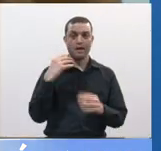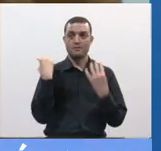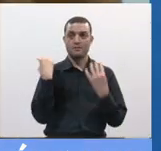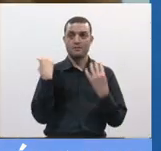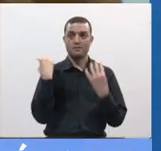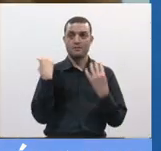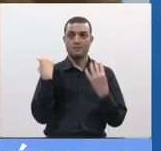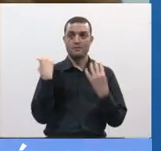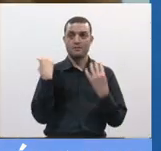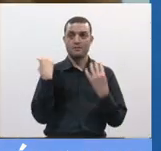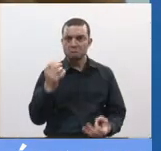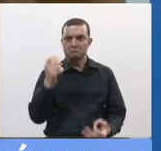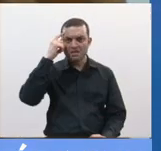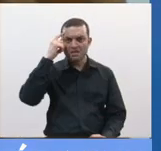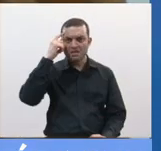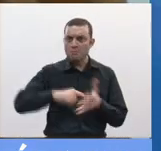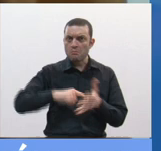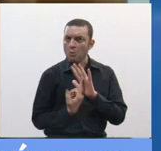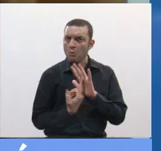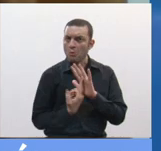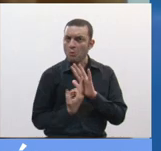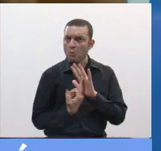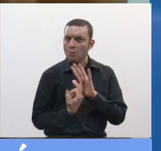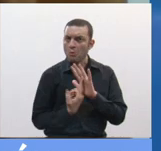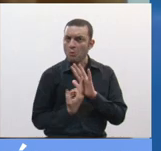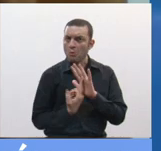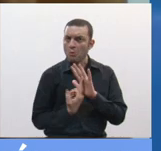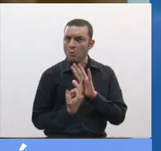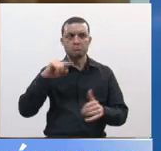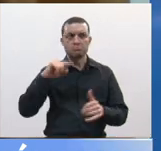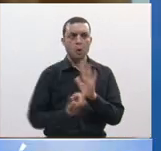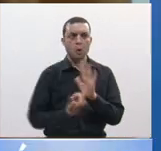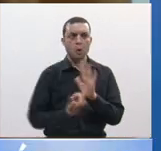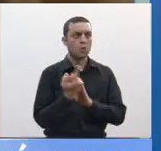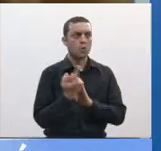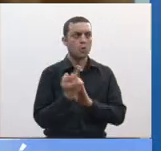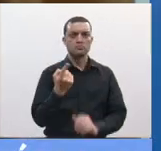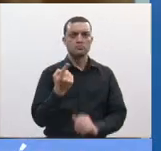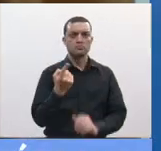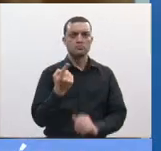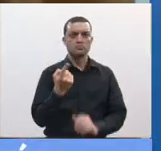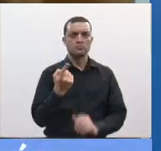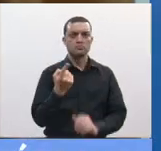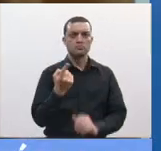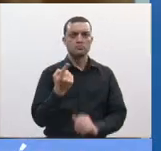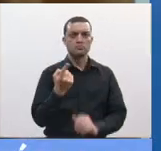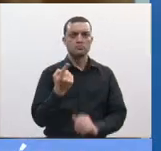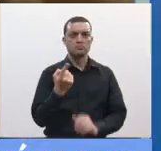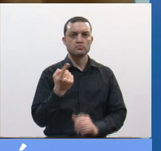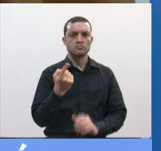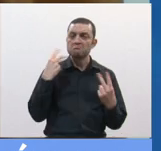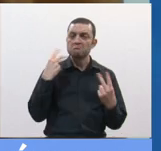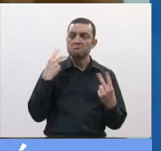La verdad es que estuvo impecable, ¿eh? Si uno escucha, lo escucha, y está la oportunidad de escucharlo, y